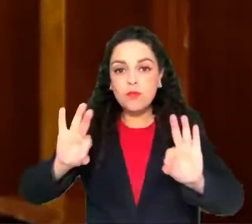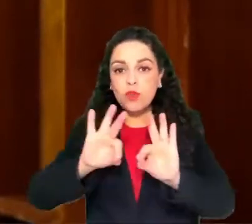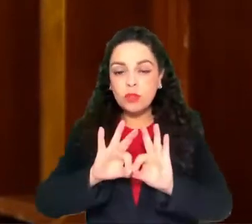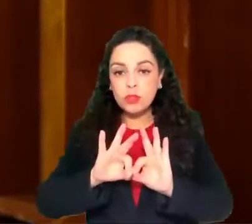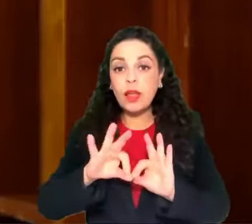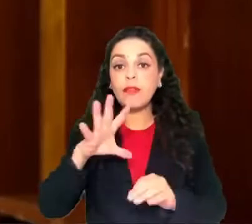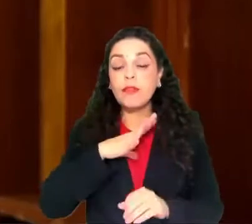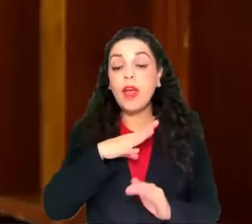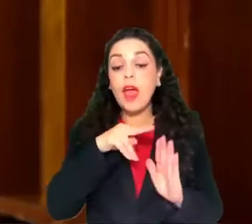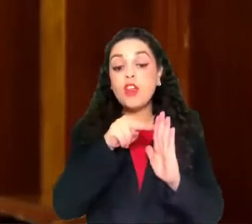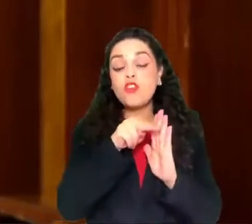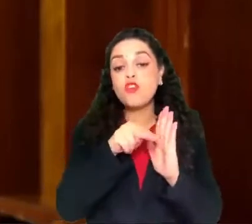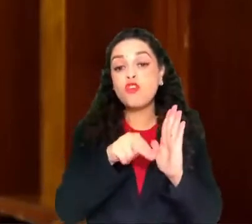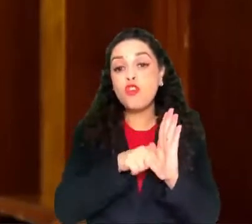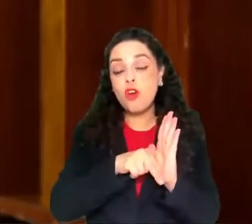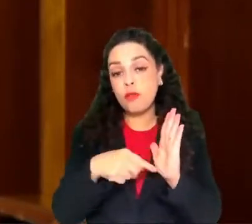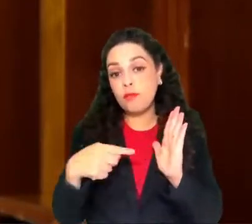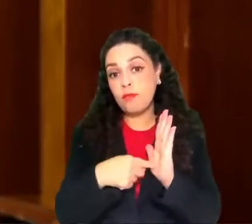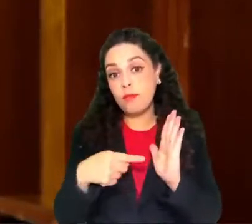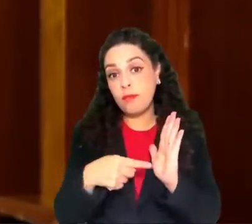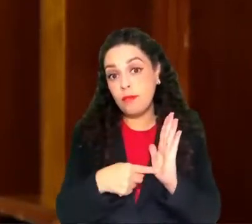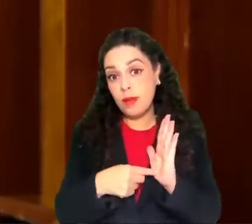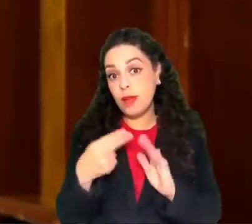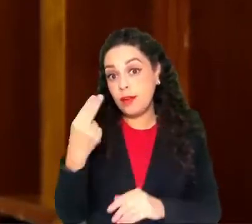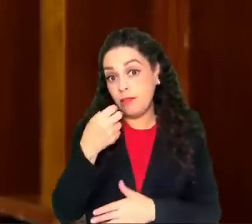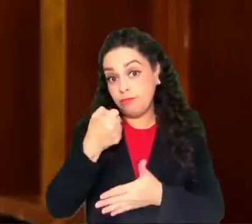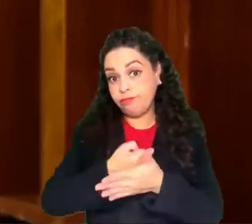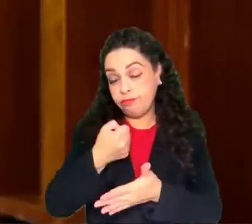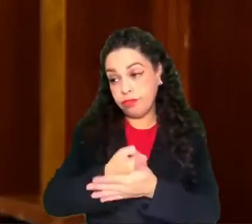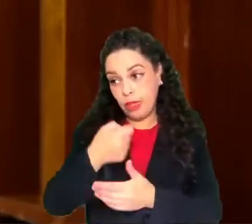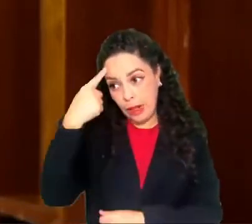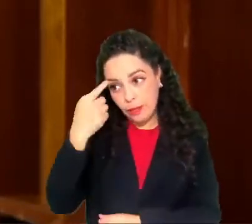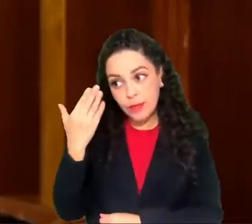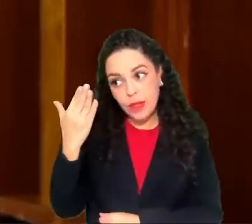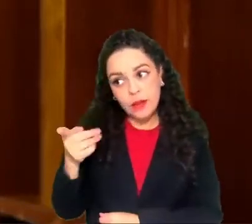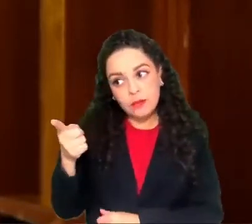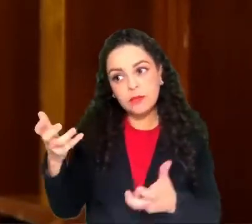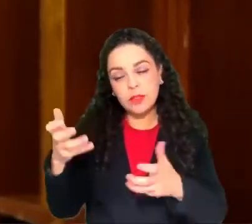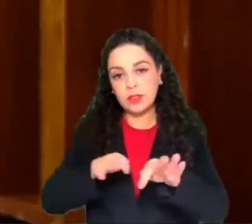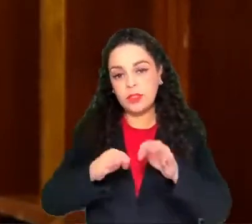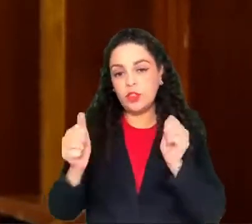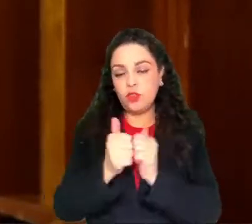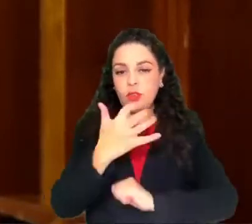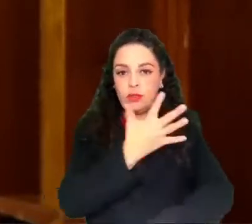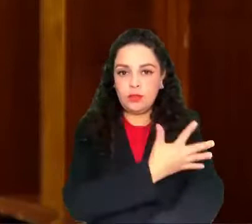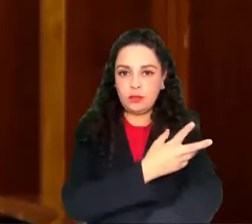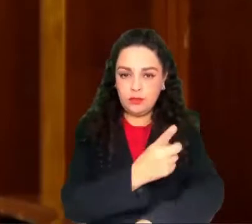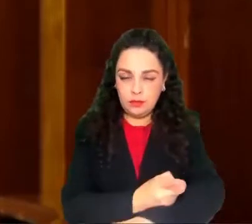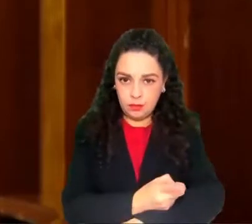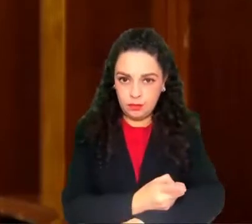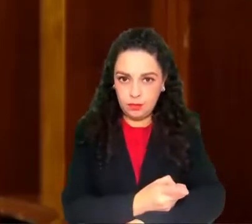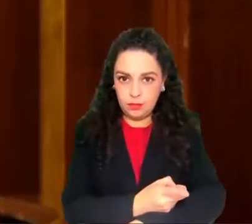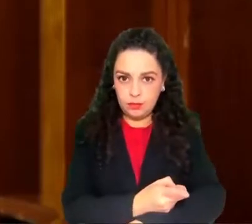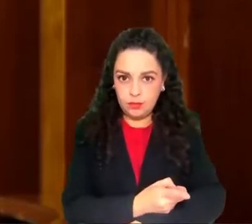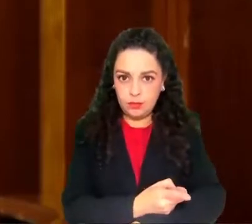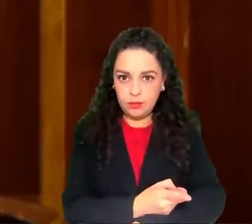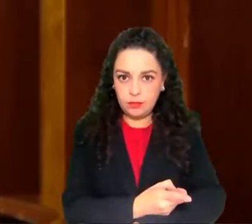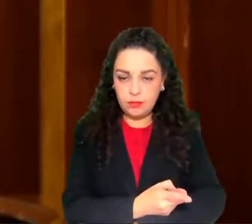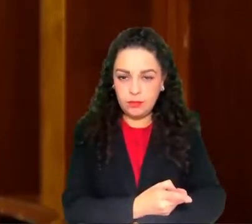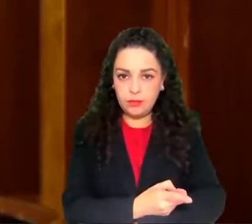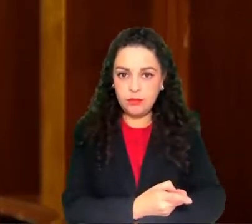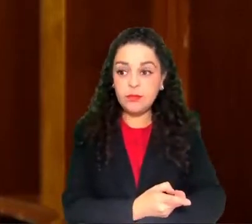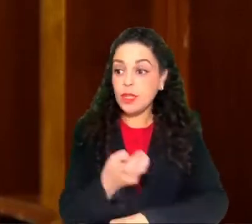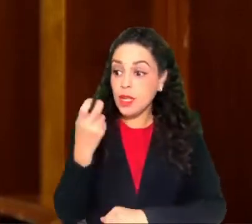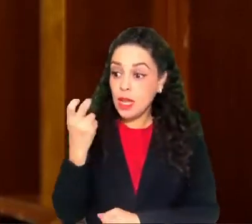vincula de otra forma existe incertidumbre jurídica y no puedo obligar a dar tal cumplimiento cumplimiento que debe